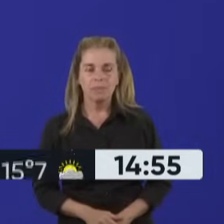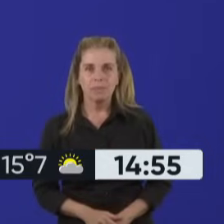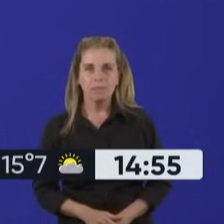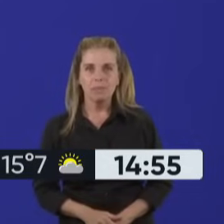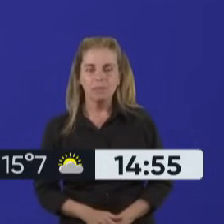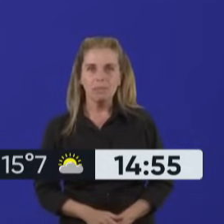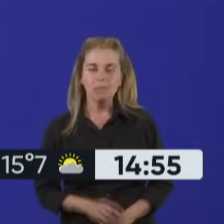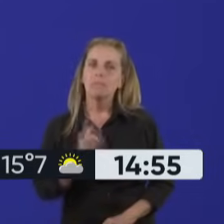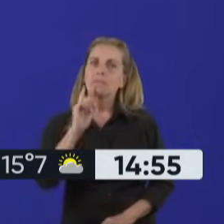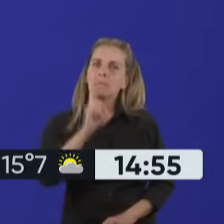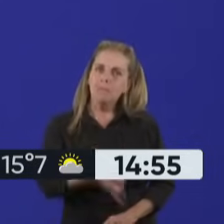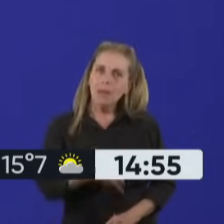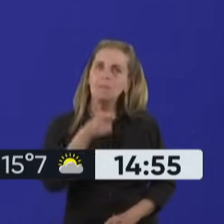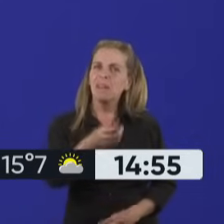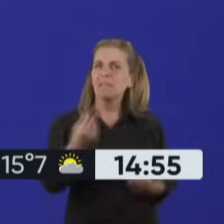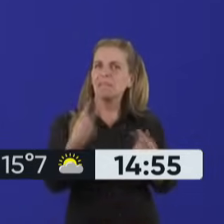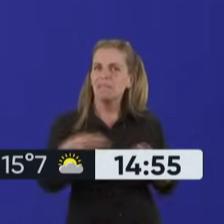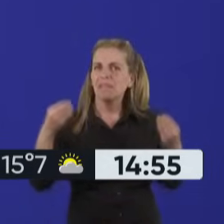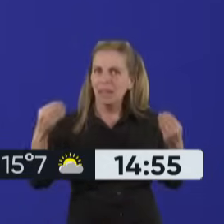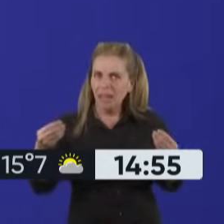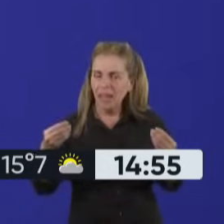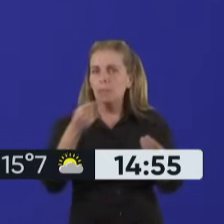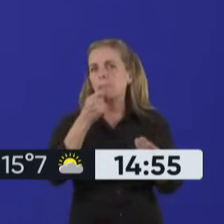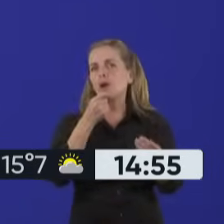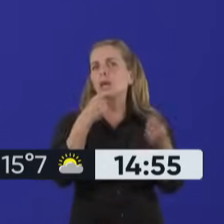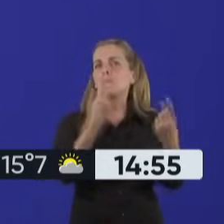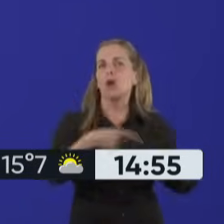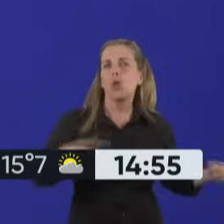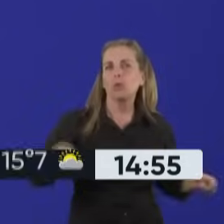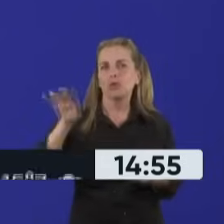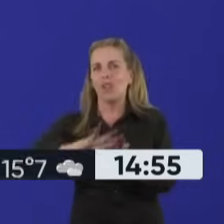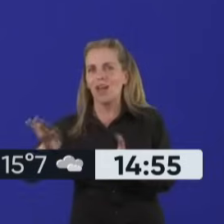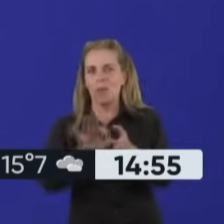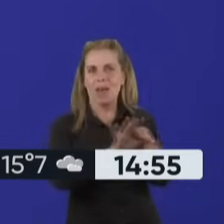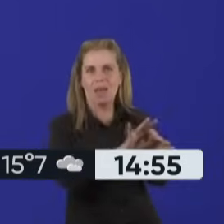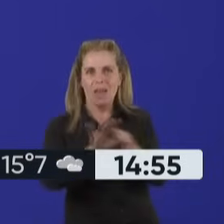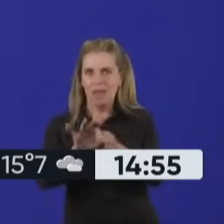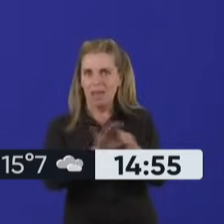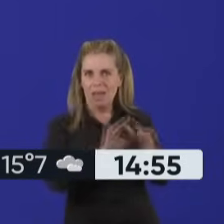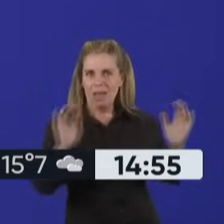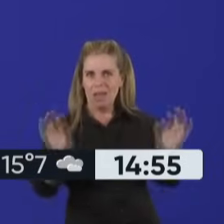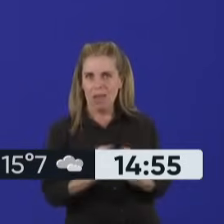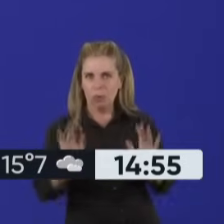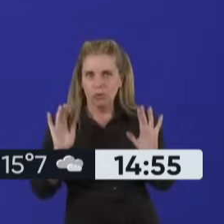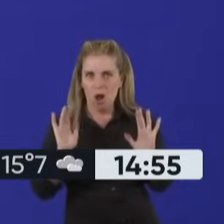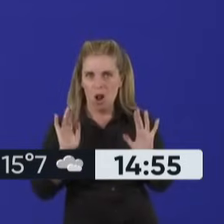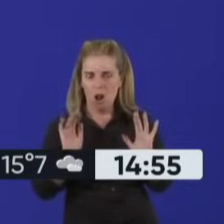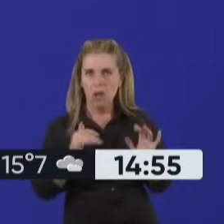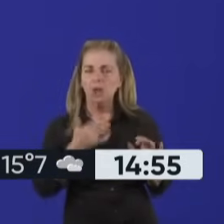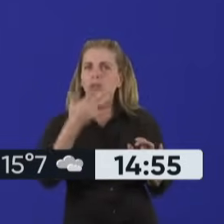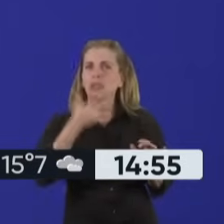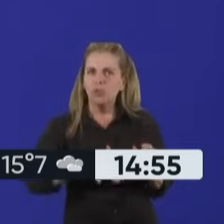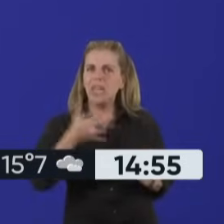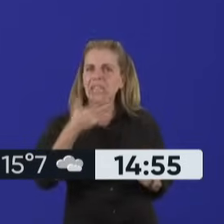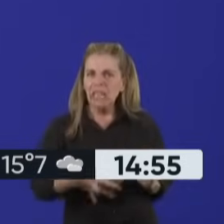Además, eso conlleva a una reducción de la relación deuda-producto. Inexorablemente, yo entiendo, digamos, los